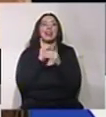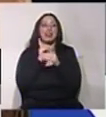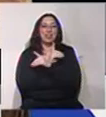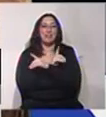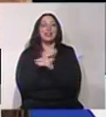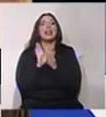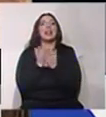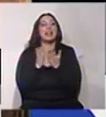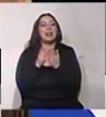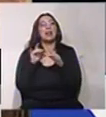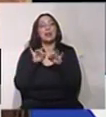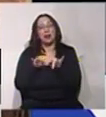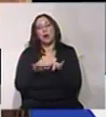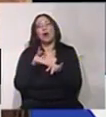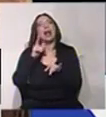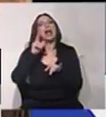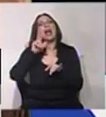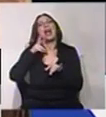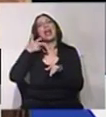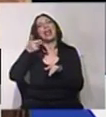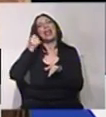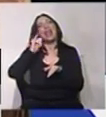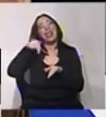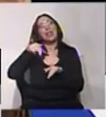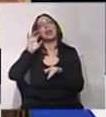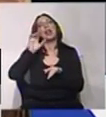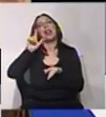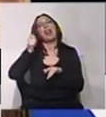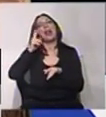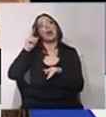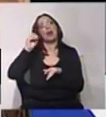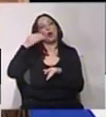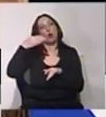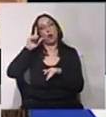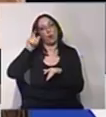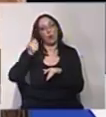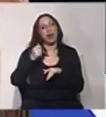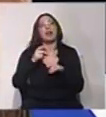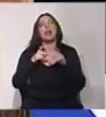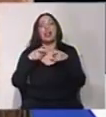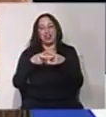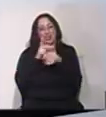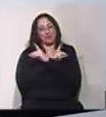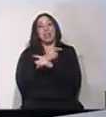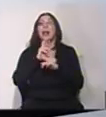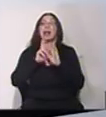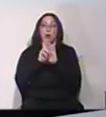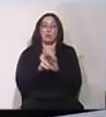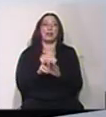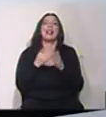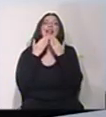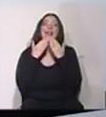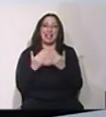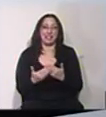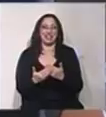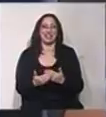¿Sí? Ponen ahí Hein o La Robla, los autores y los dos materiales. El DVD también es muy recomendable. Gracias, Pablo. Dale. Muchísimas